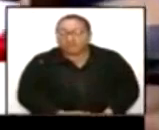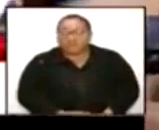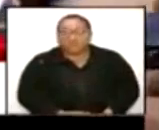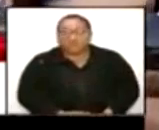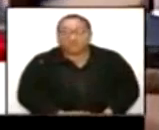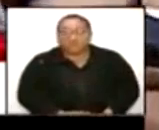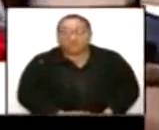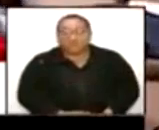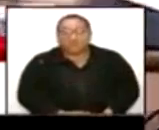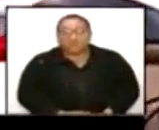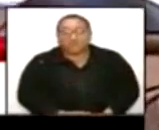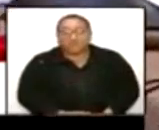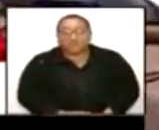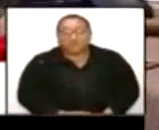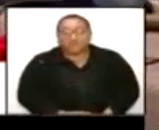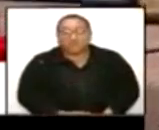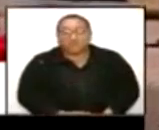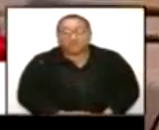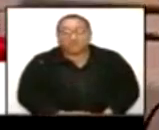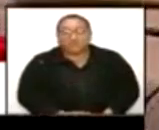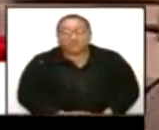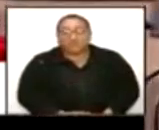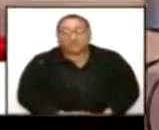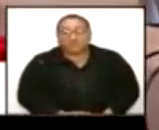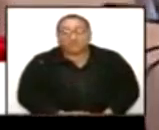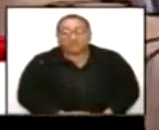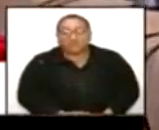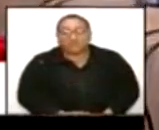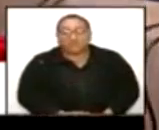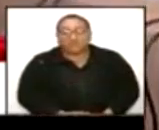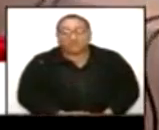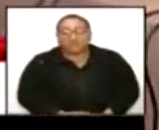Muchas gracias, congresista Wilca. Tiene el uso de la palabra la congresista Tania Pareona.